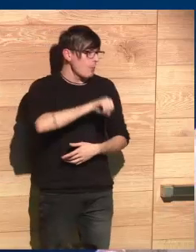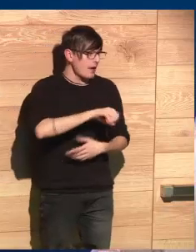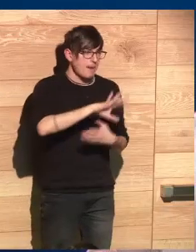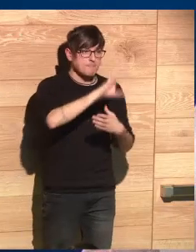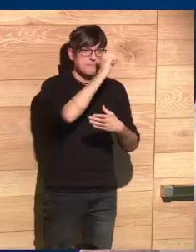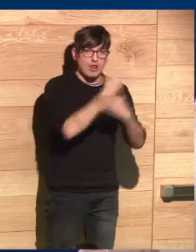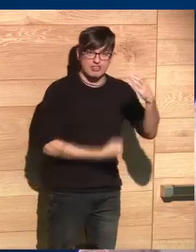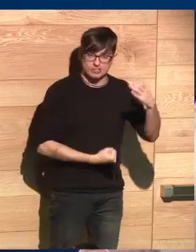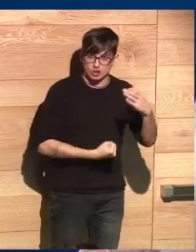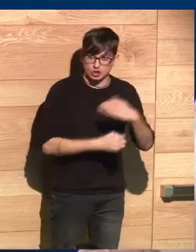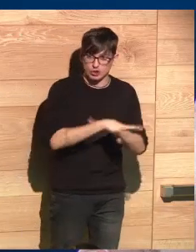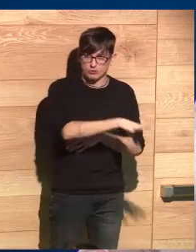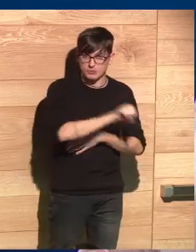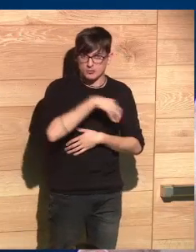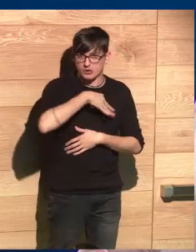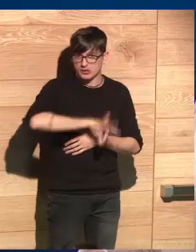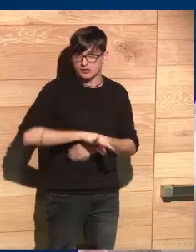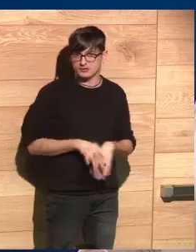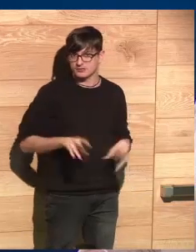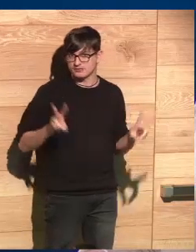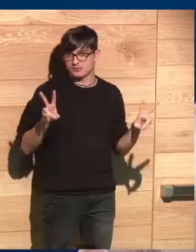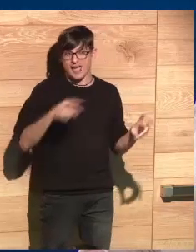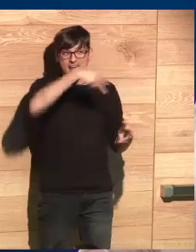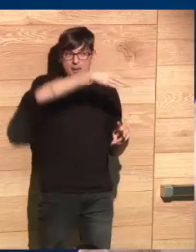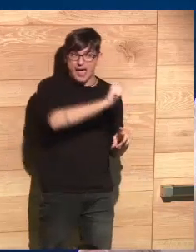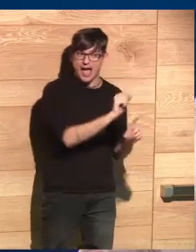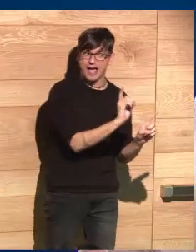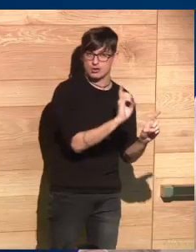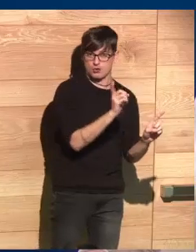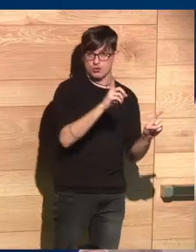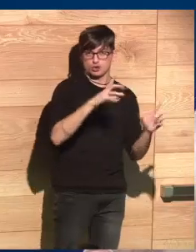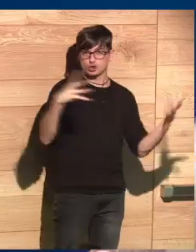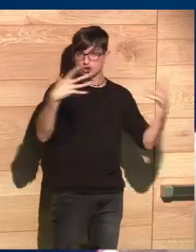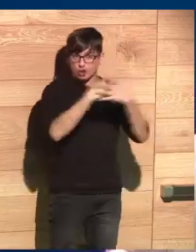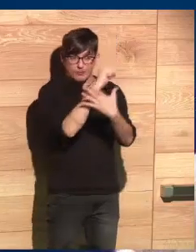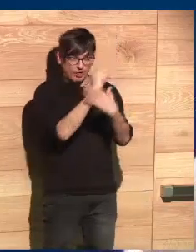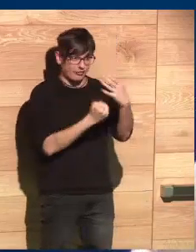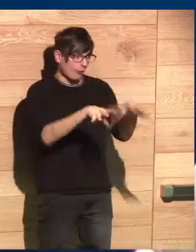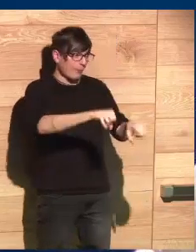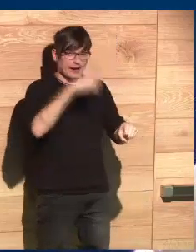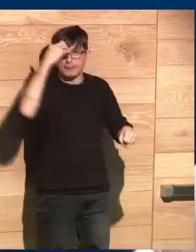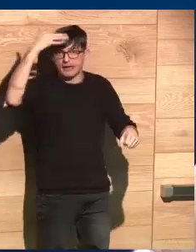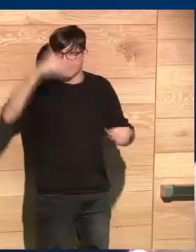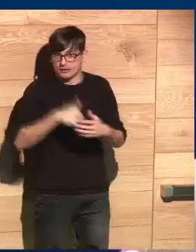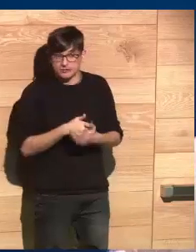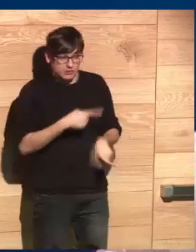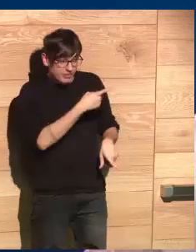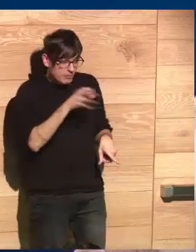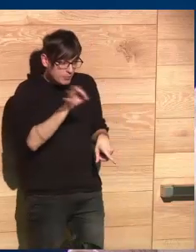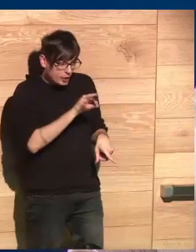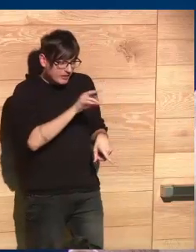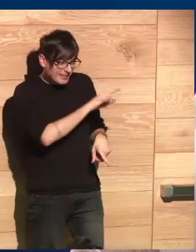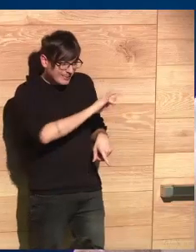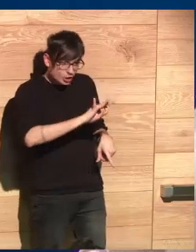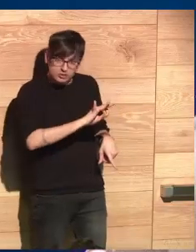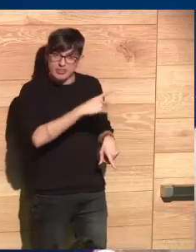la NBA, el baloncesto. El juego del baloncesto. Entonces eso fue una gran inversión, ¿no? Tienen el 100% de esa compañía.